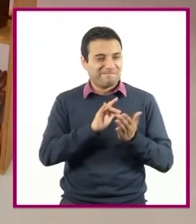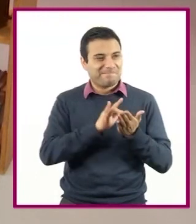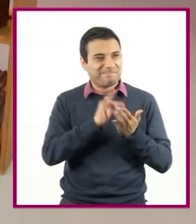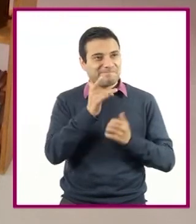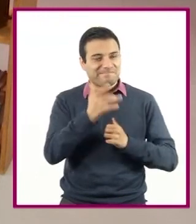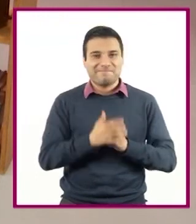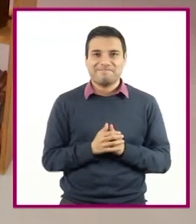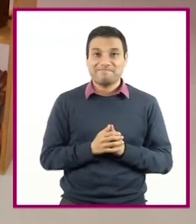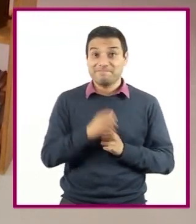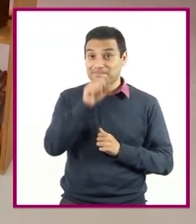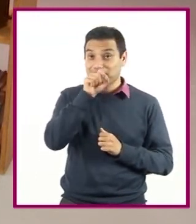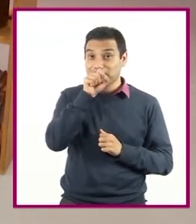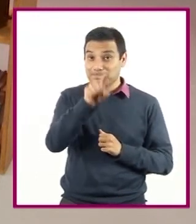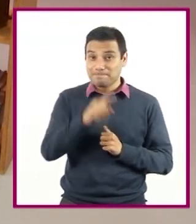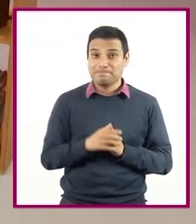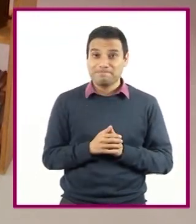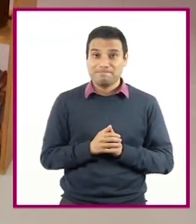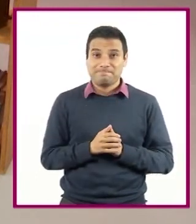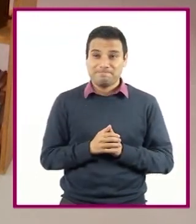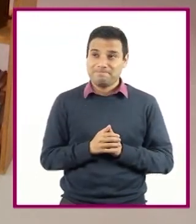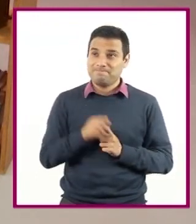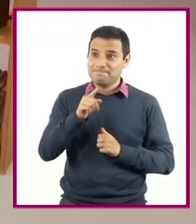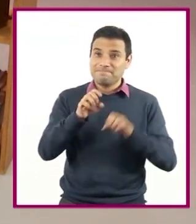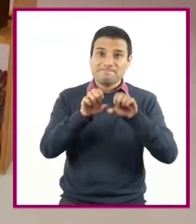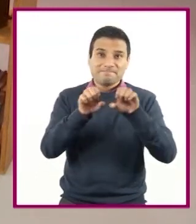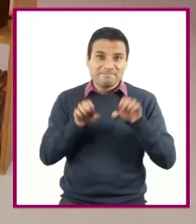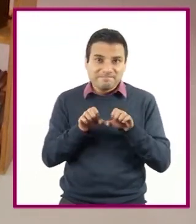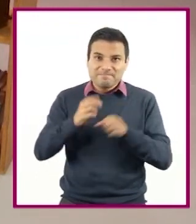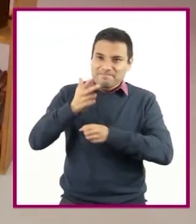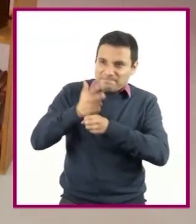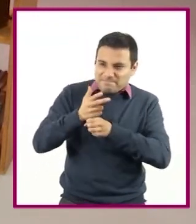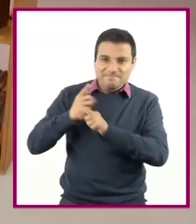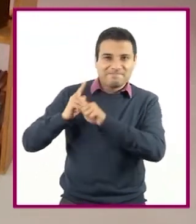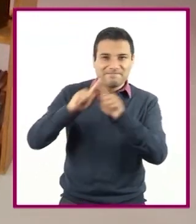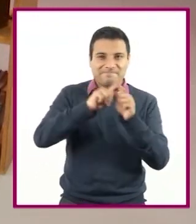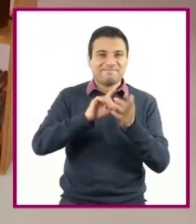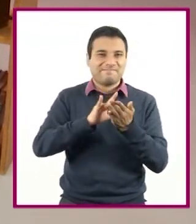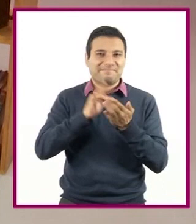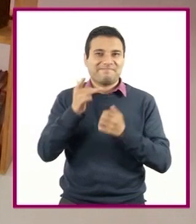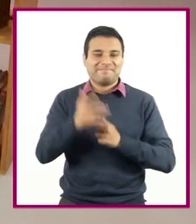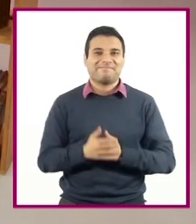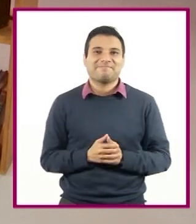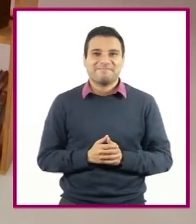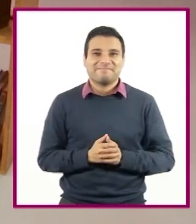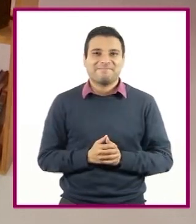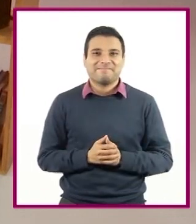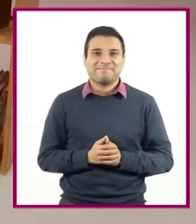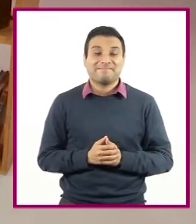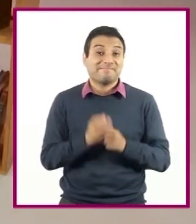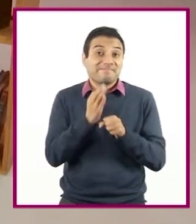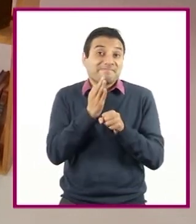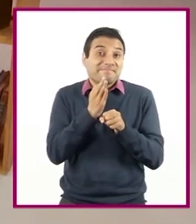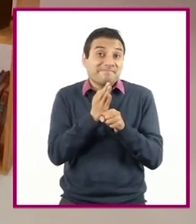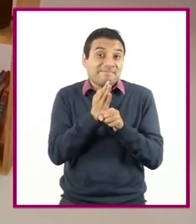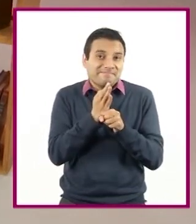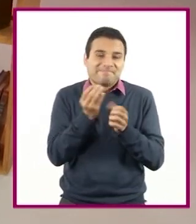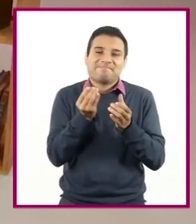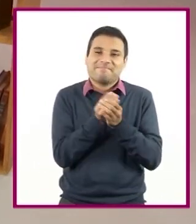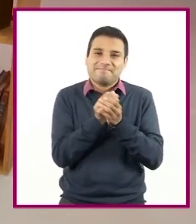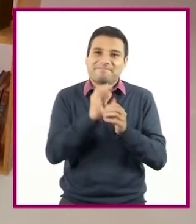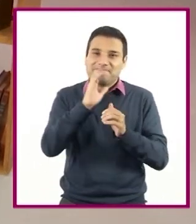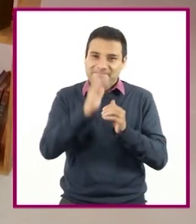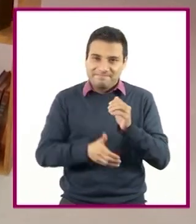sesión. Igualmente, a este maravilloso equipo que hace posible que estemos en sus pantallas. Por esta ocasión hemos